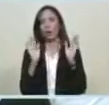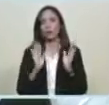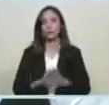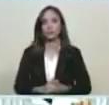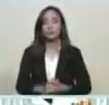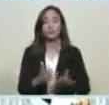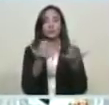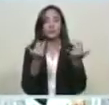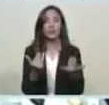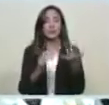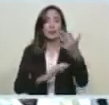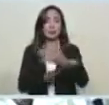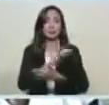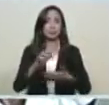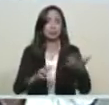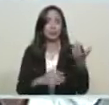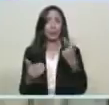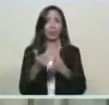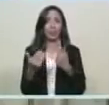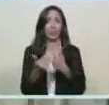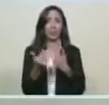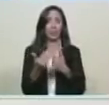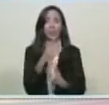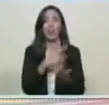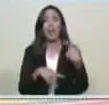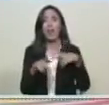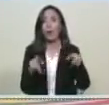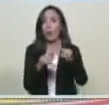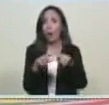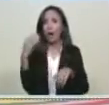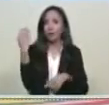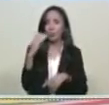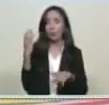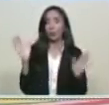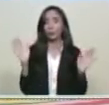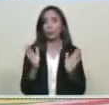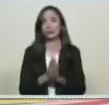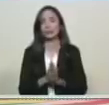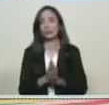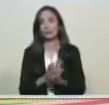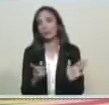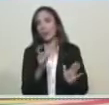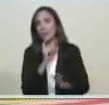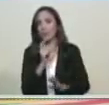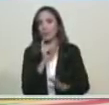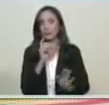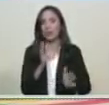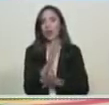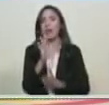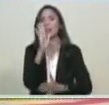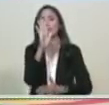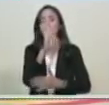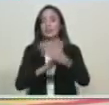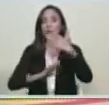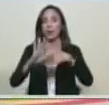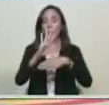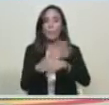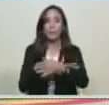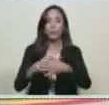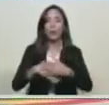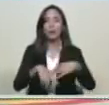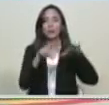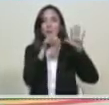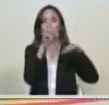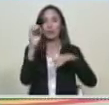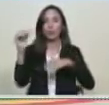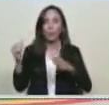dada la crisis humanitaria tan grande que tiene colombia qué ha hecho que cinco millones seiscientos mil colombianos